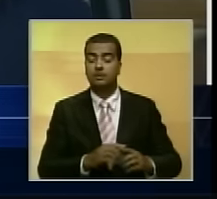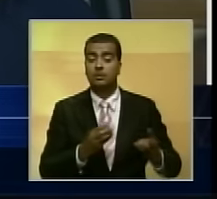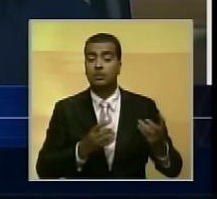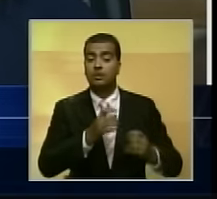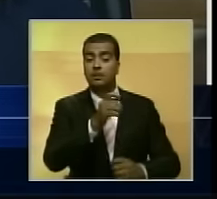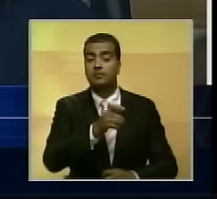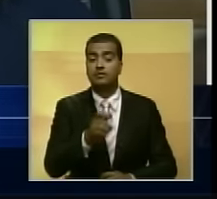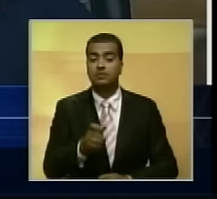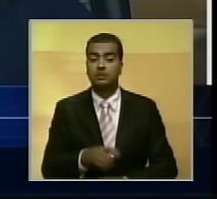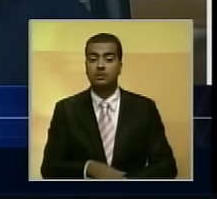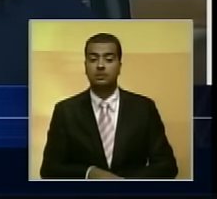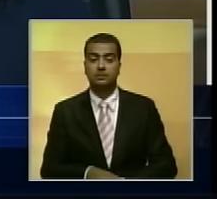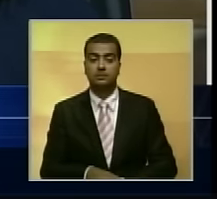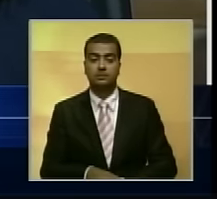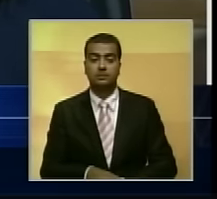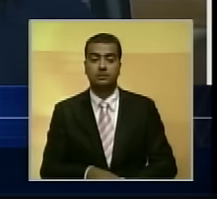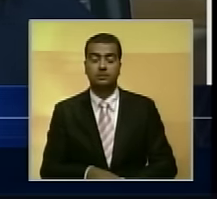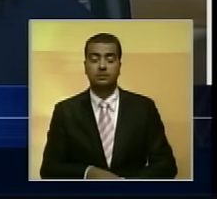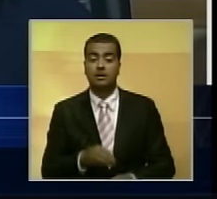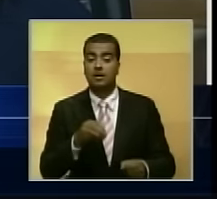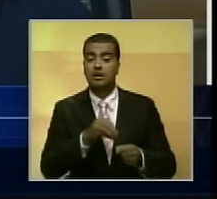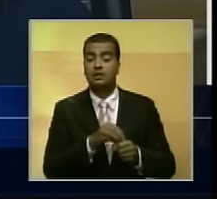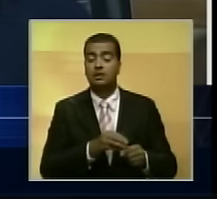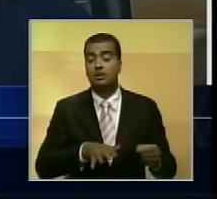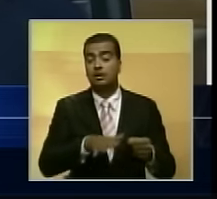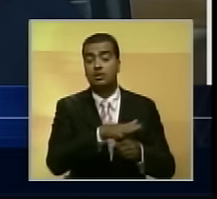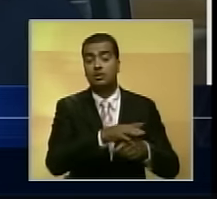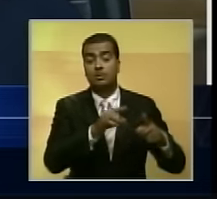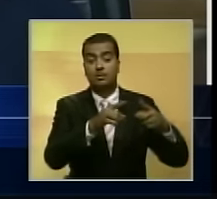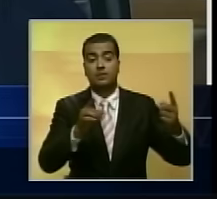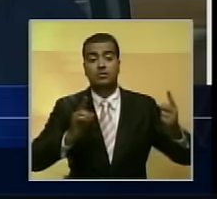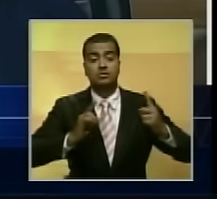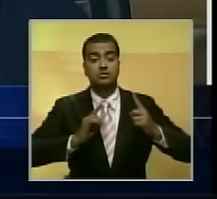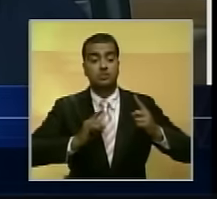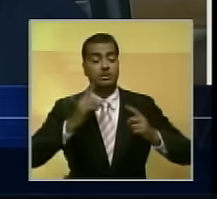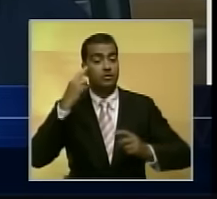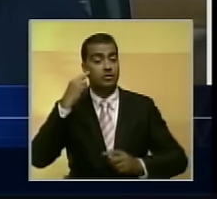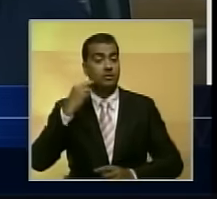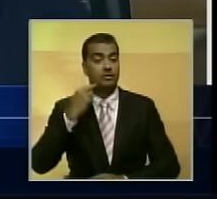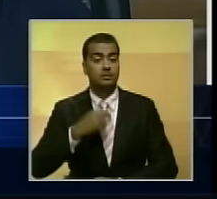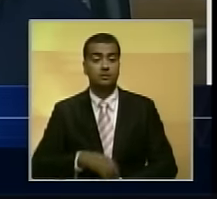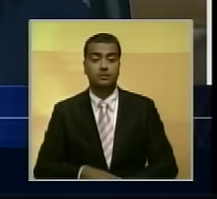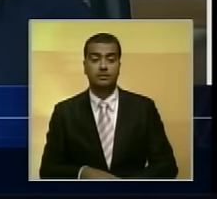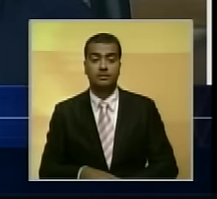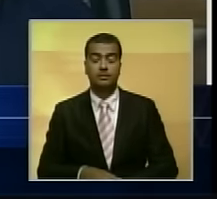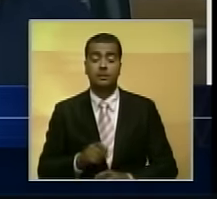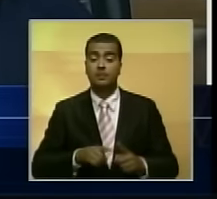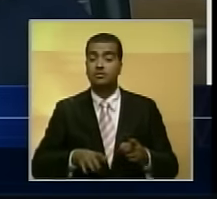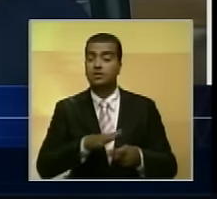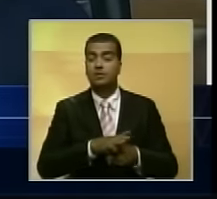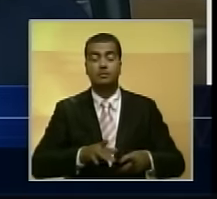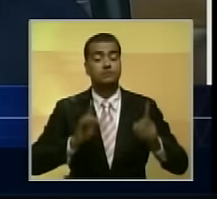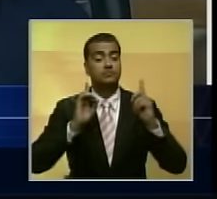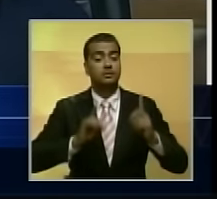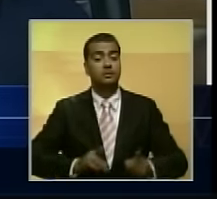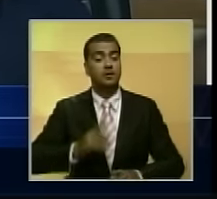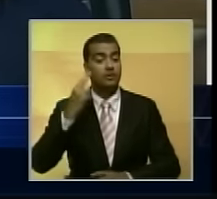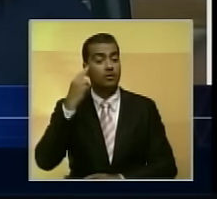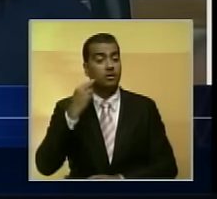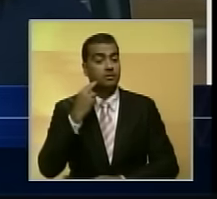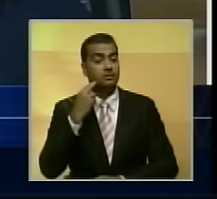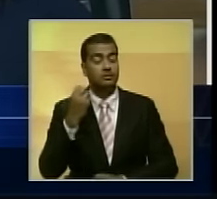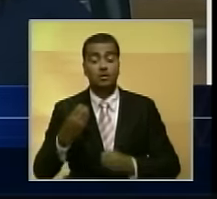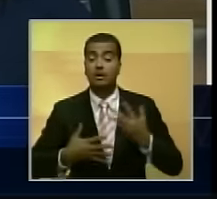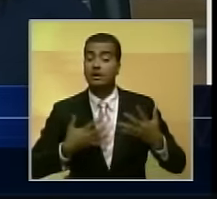ciudadanos entran y colman por metro cuadrado la Avenida Bolívar. Pero colmamos y desbordamos la Avenida Bolívar